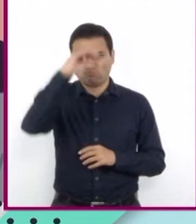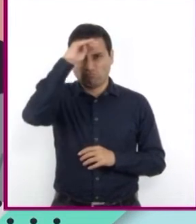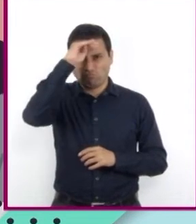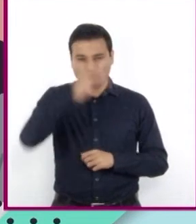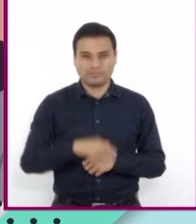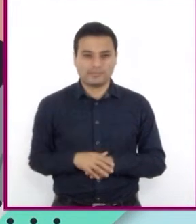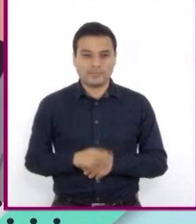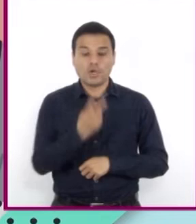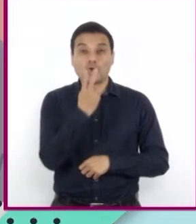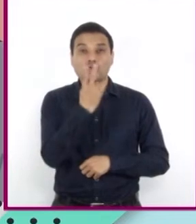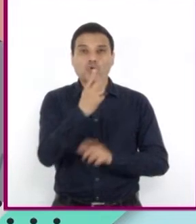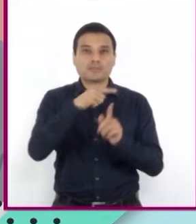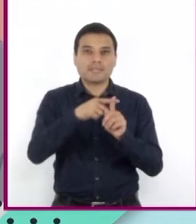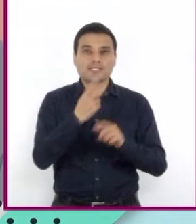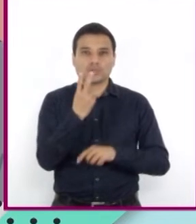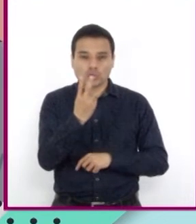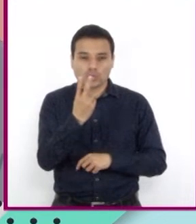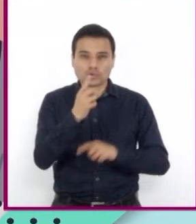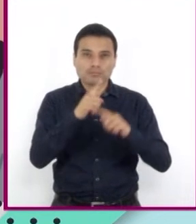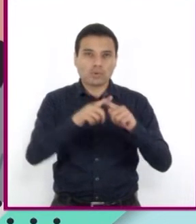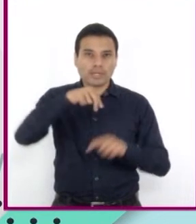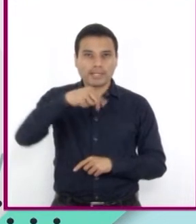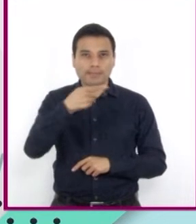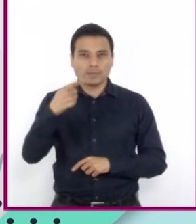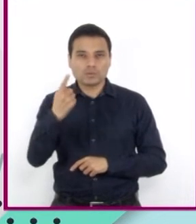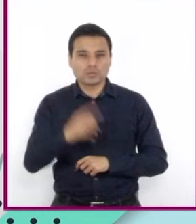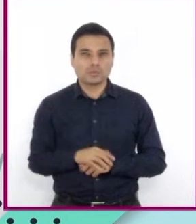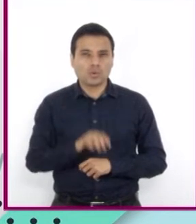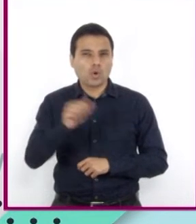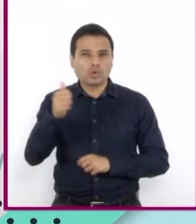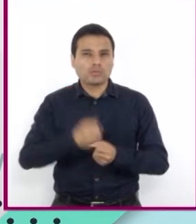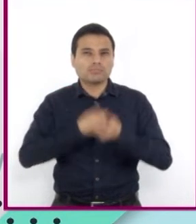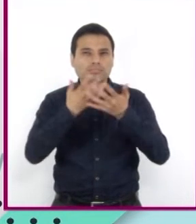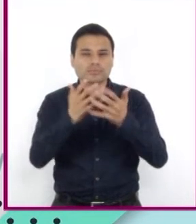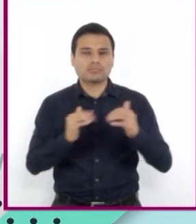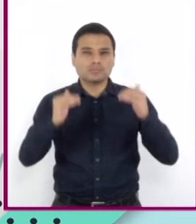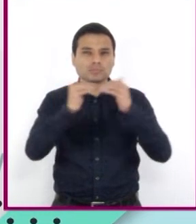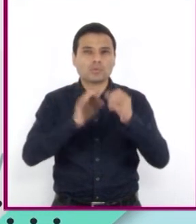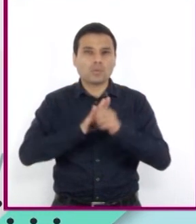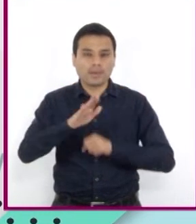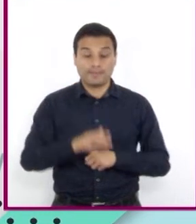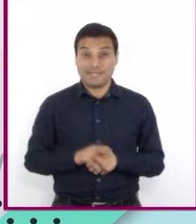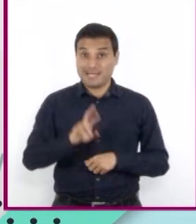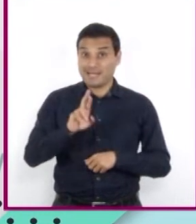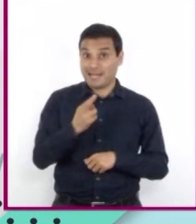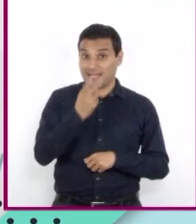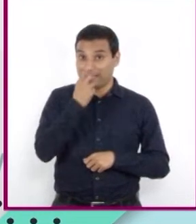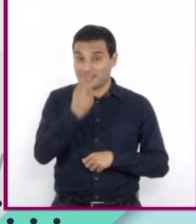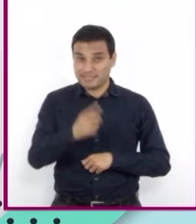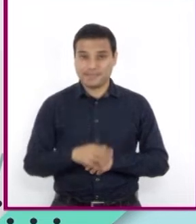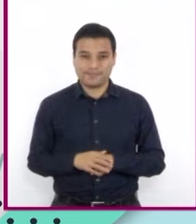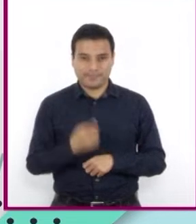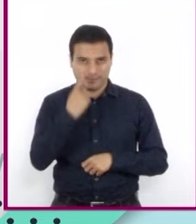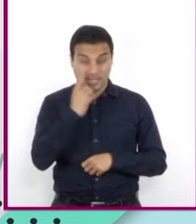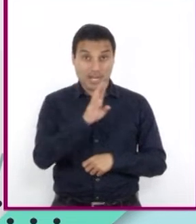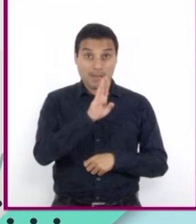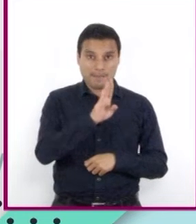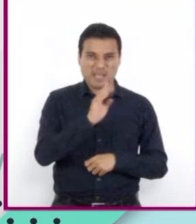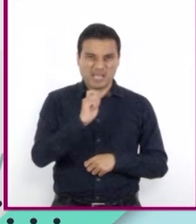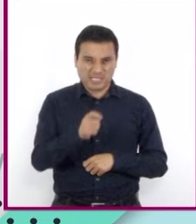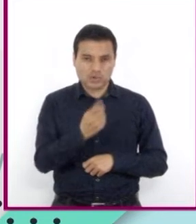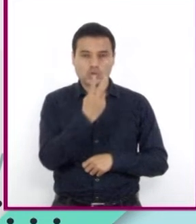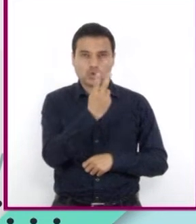2 más 2 por n menos 1? Raquel nos dice, si la sucesión B es 2,